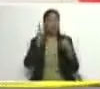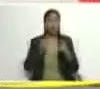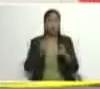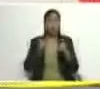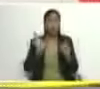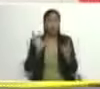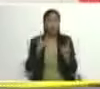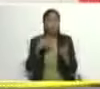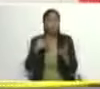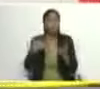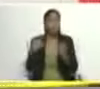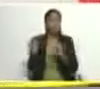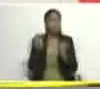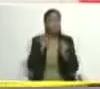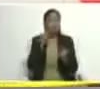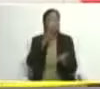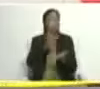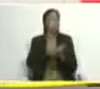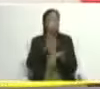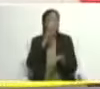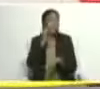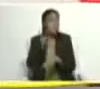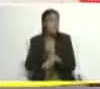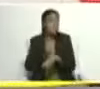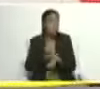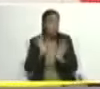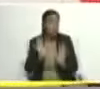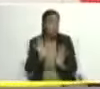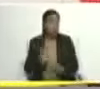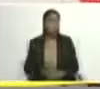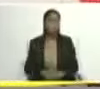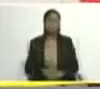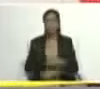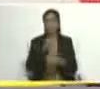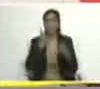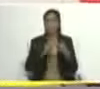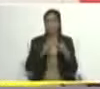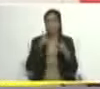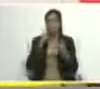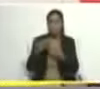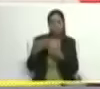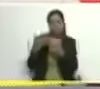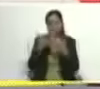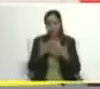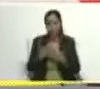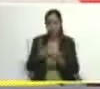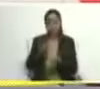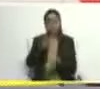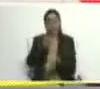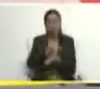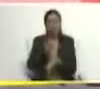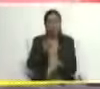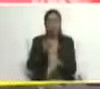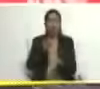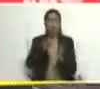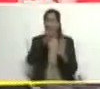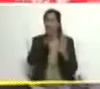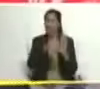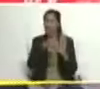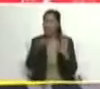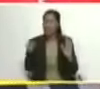salir bien. En segundo lugar, estudiar y aprobar el plan que se ha elaborado